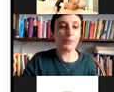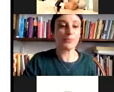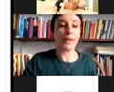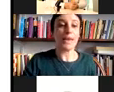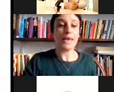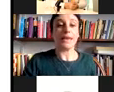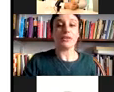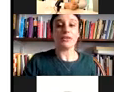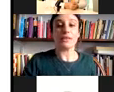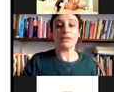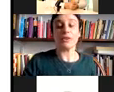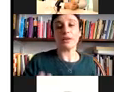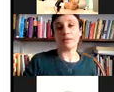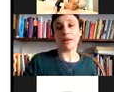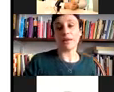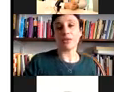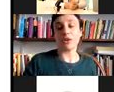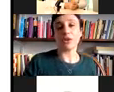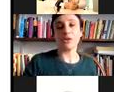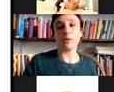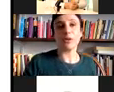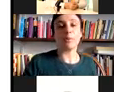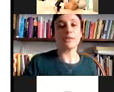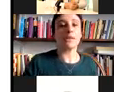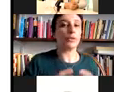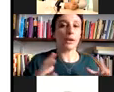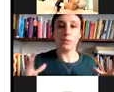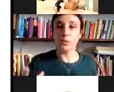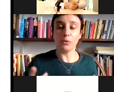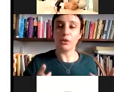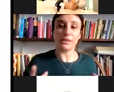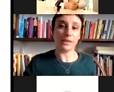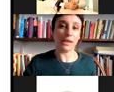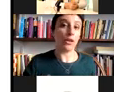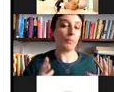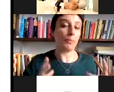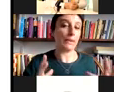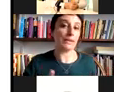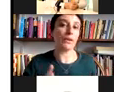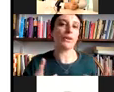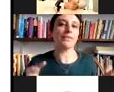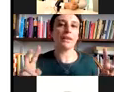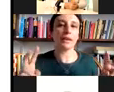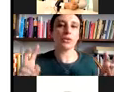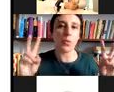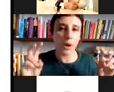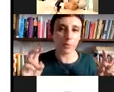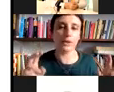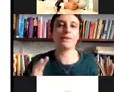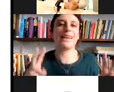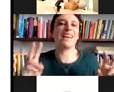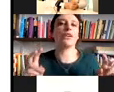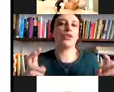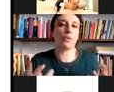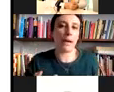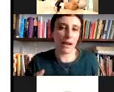supongamos. Entonces eso está relacionado con el concepto de capacitismo, que hay un mundo diseñado, pensado en cierto cuerpo que